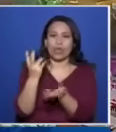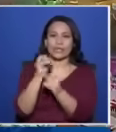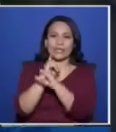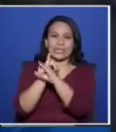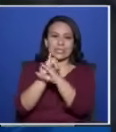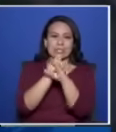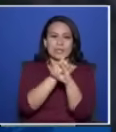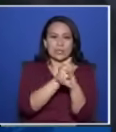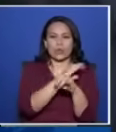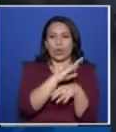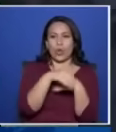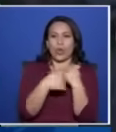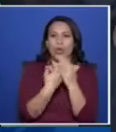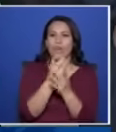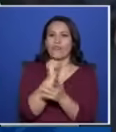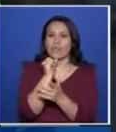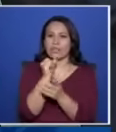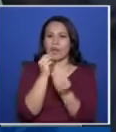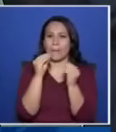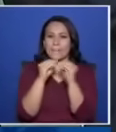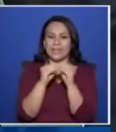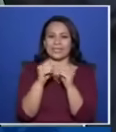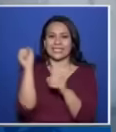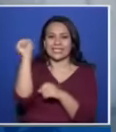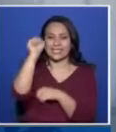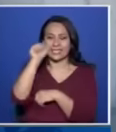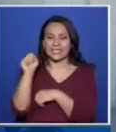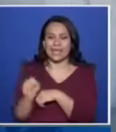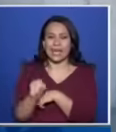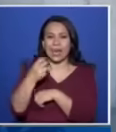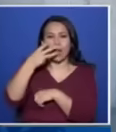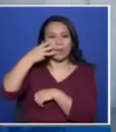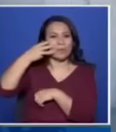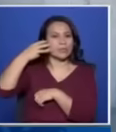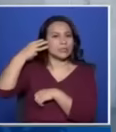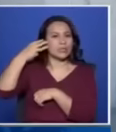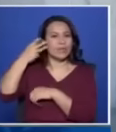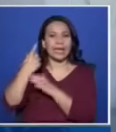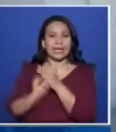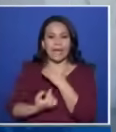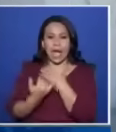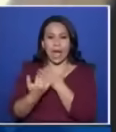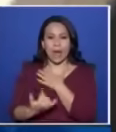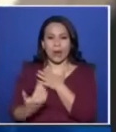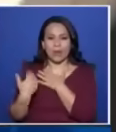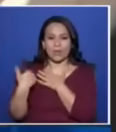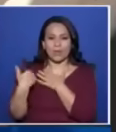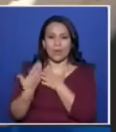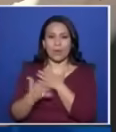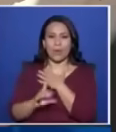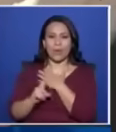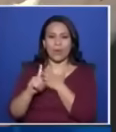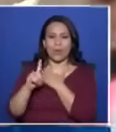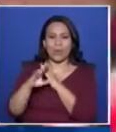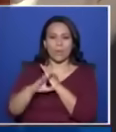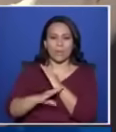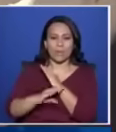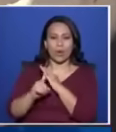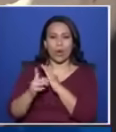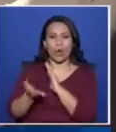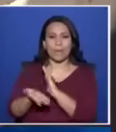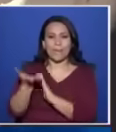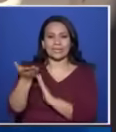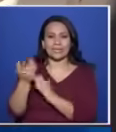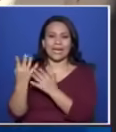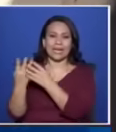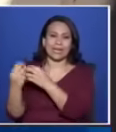instituciones educativas restantes en la Sierra y Amazonía, que se encuentran a un kilómetro o menos de las cárceles o